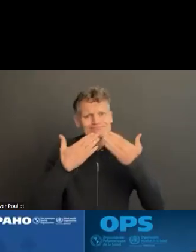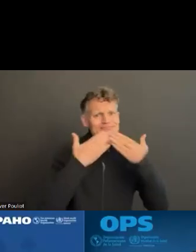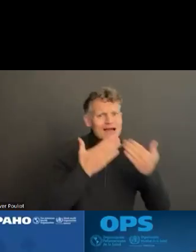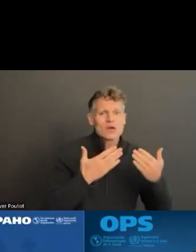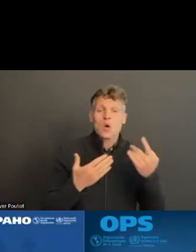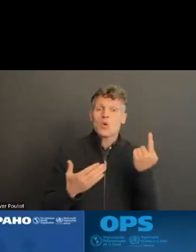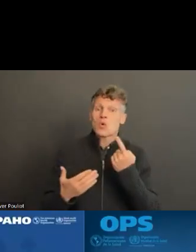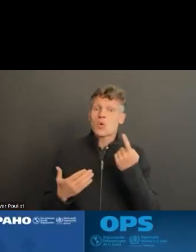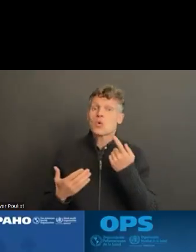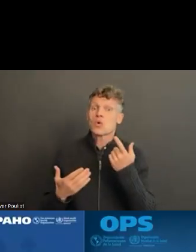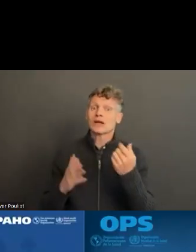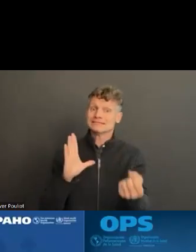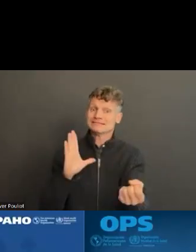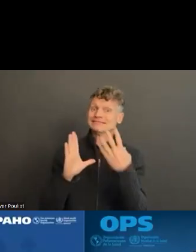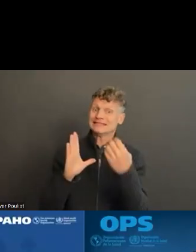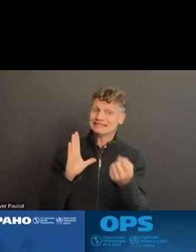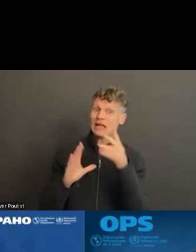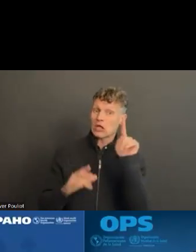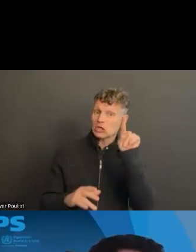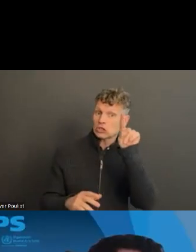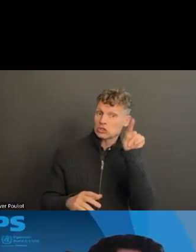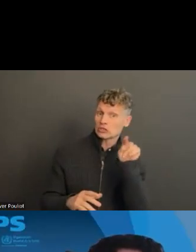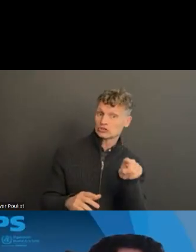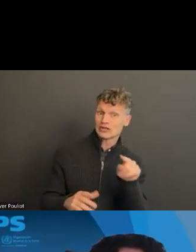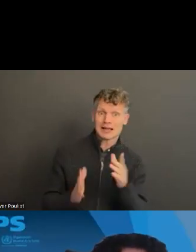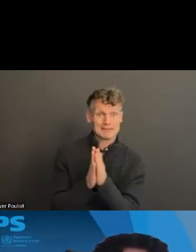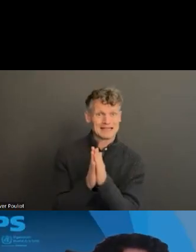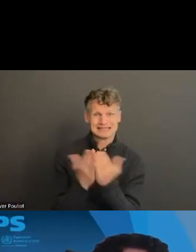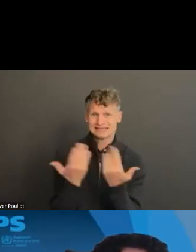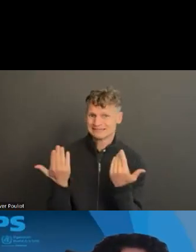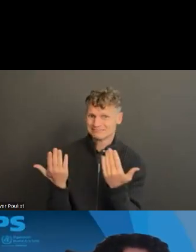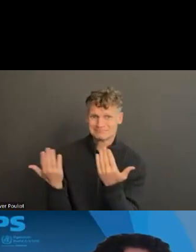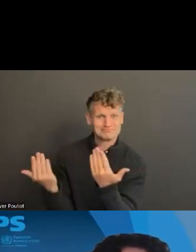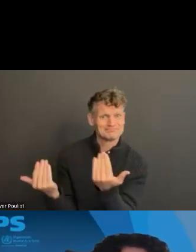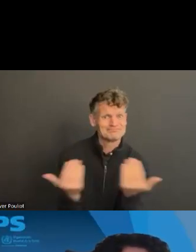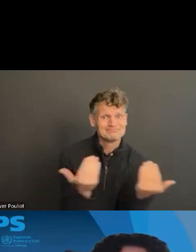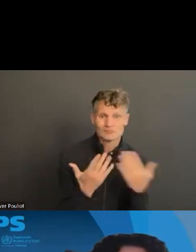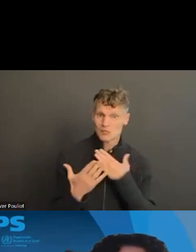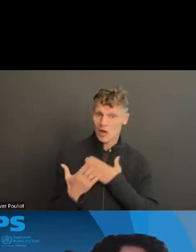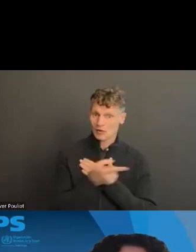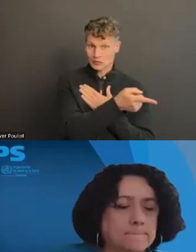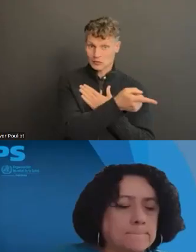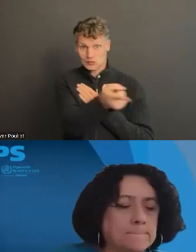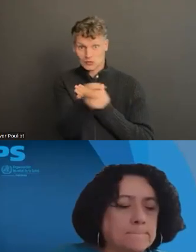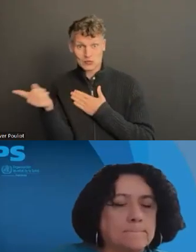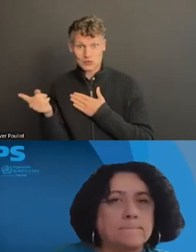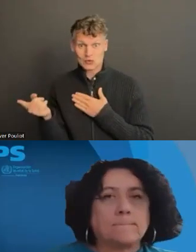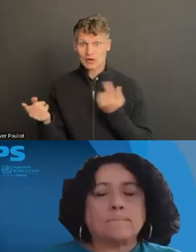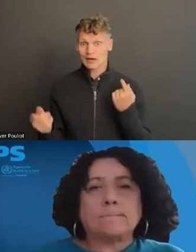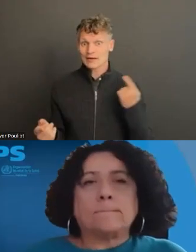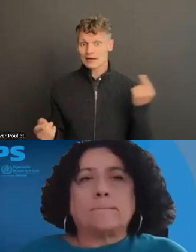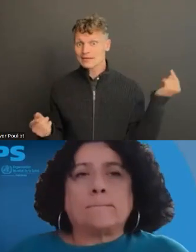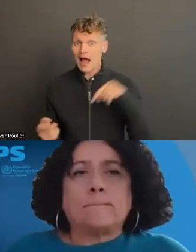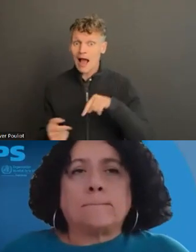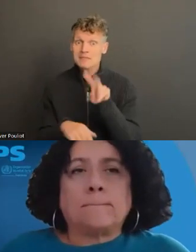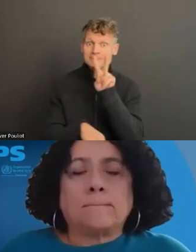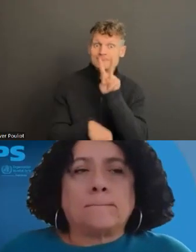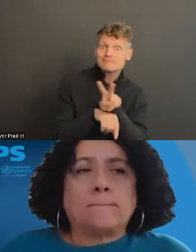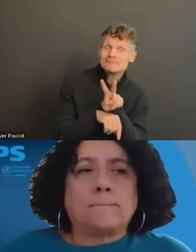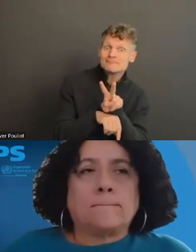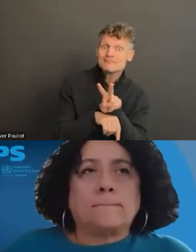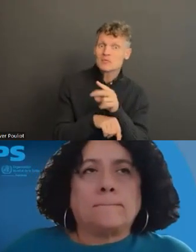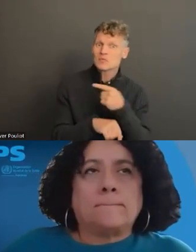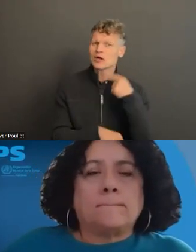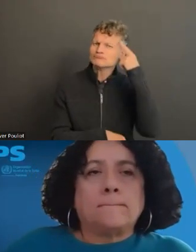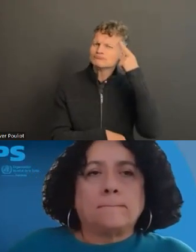los que han presentado preguntas hasta ahora. Por favor, recuerden que queremos escuchar de ustedes, los participantes del webinario, que nos hagan